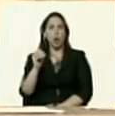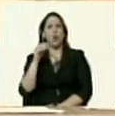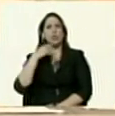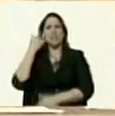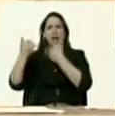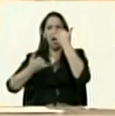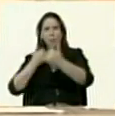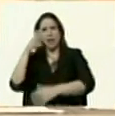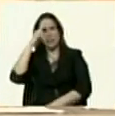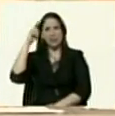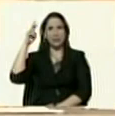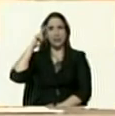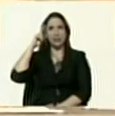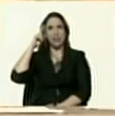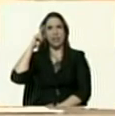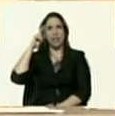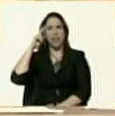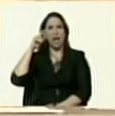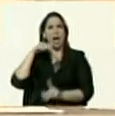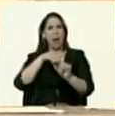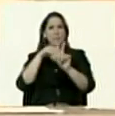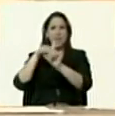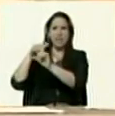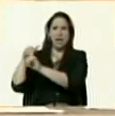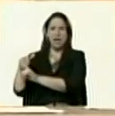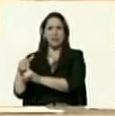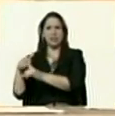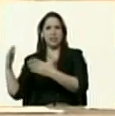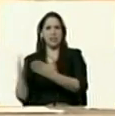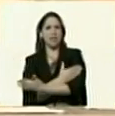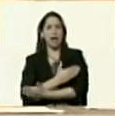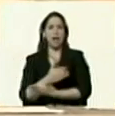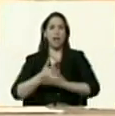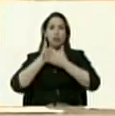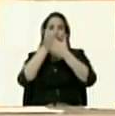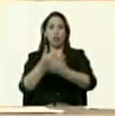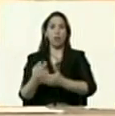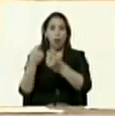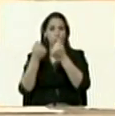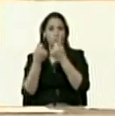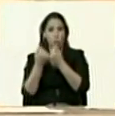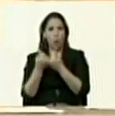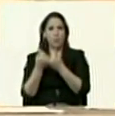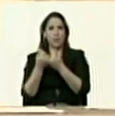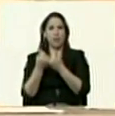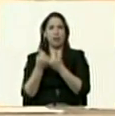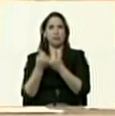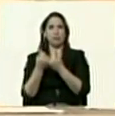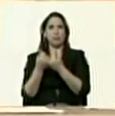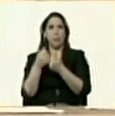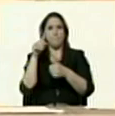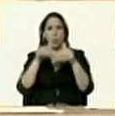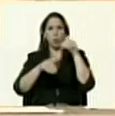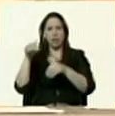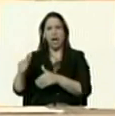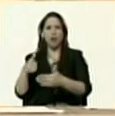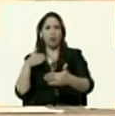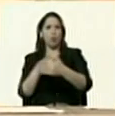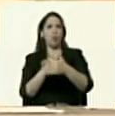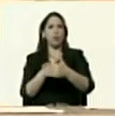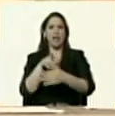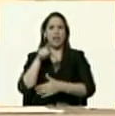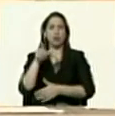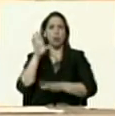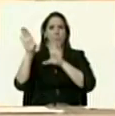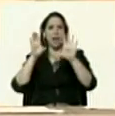Caribe, y los amenazan de quitarles ayudas económicas, de votar en contra de esos países para que no le den